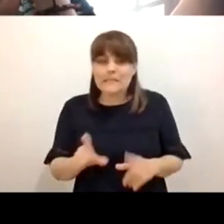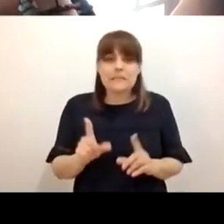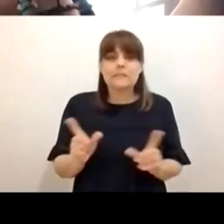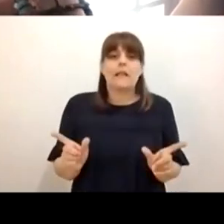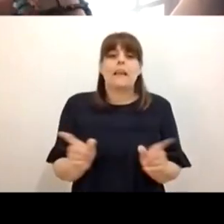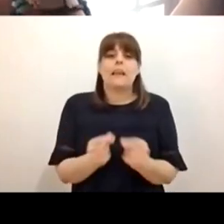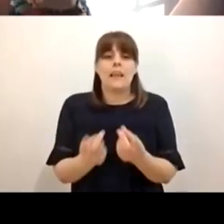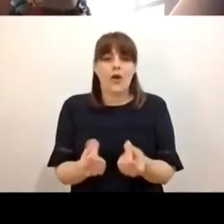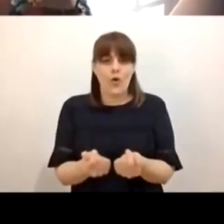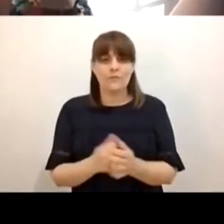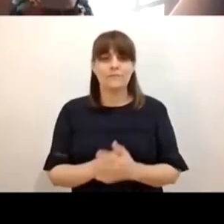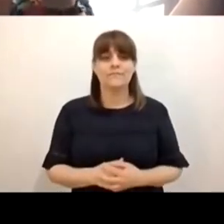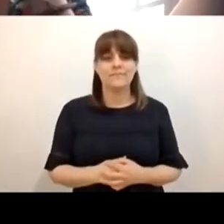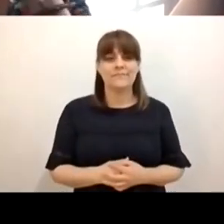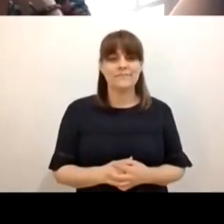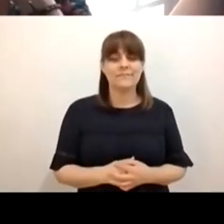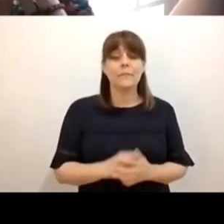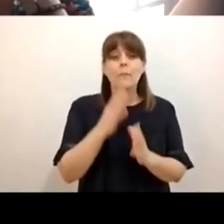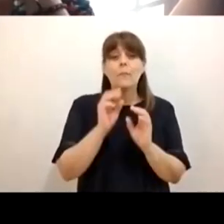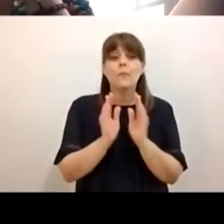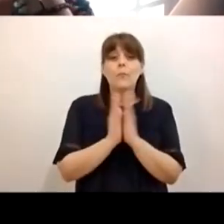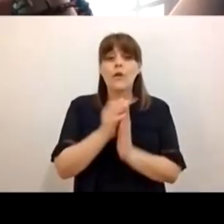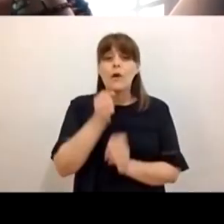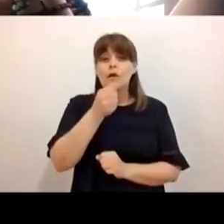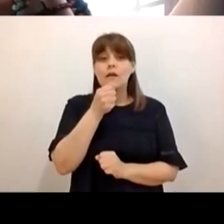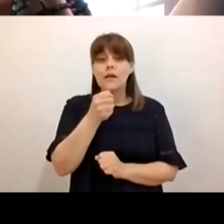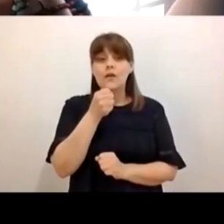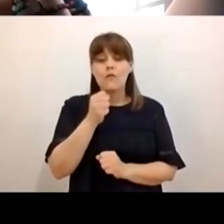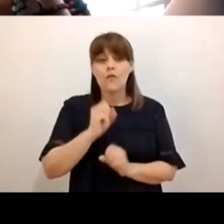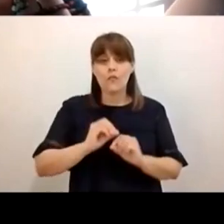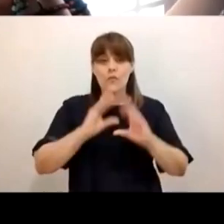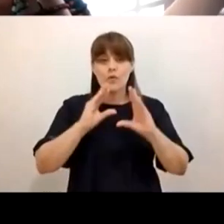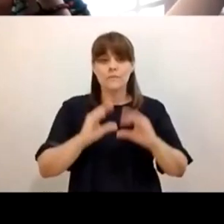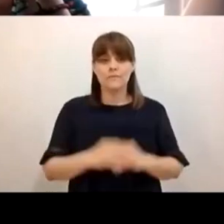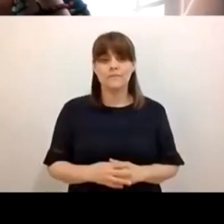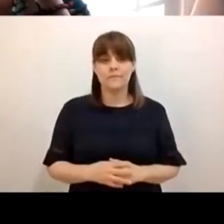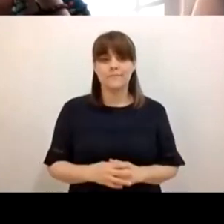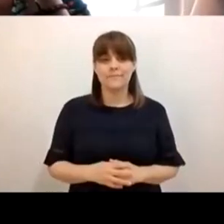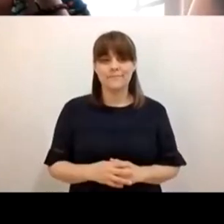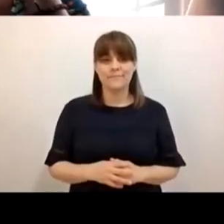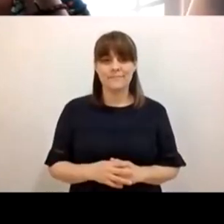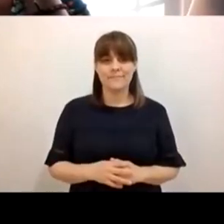tu micrófono que está es severo gracias